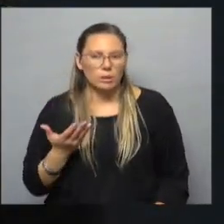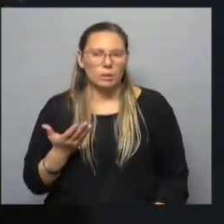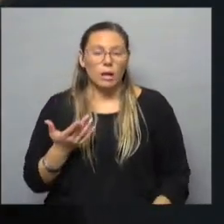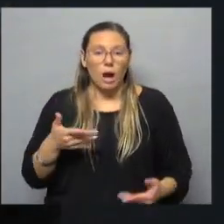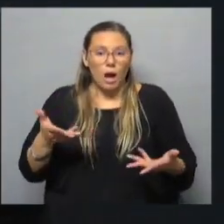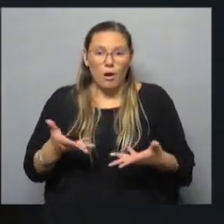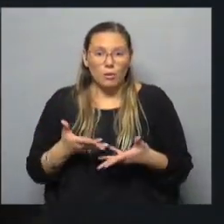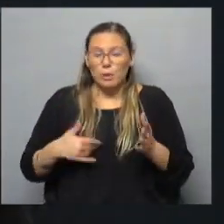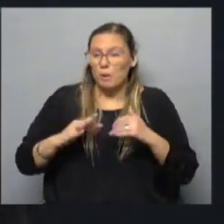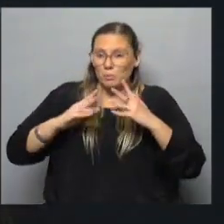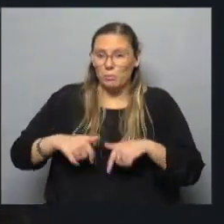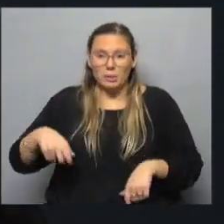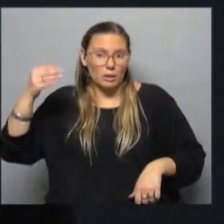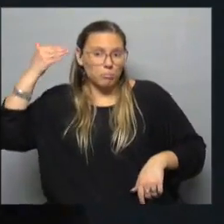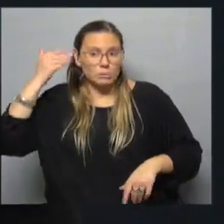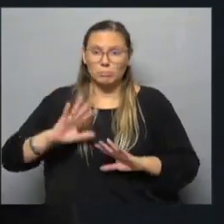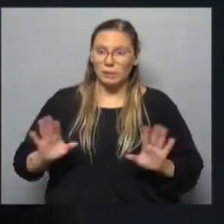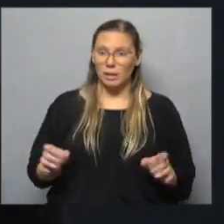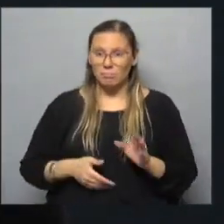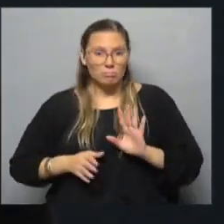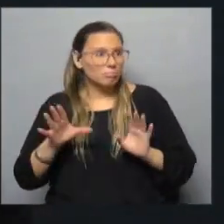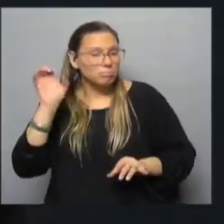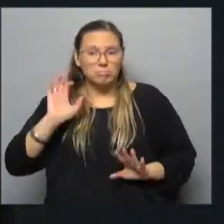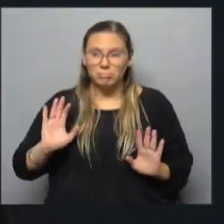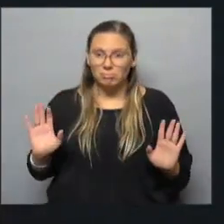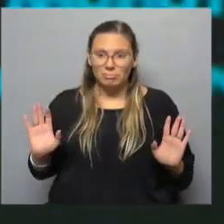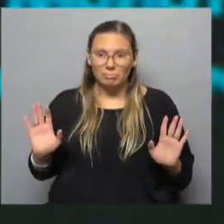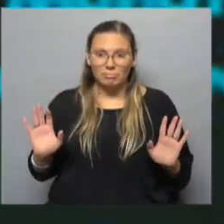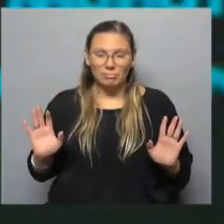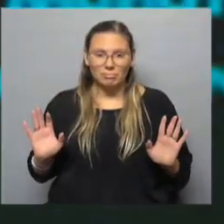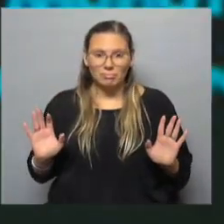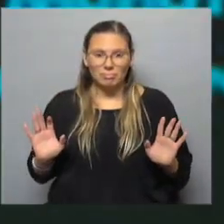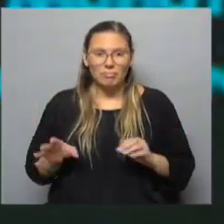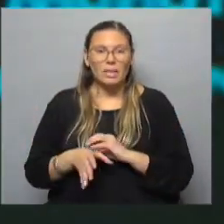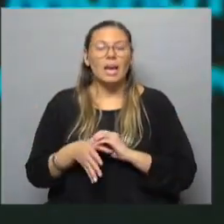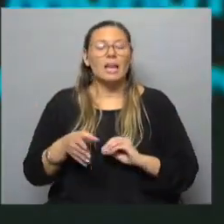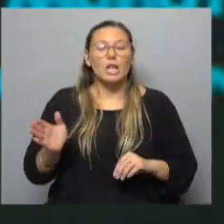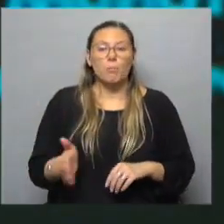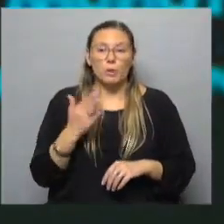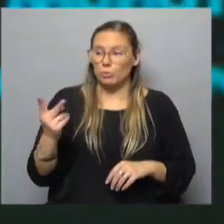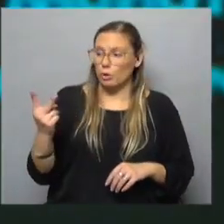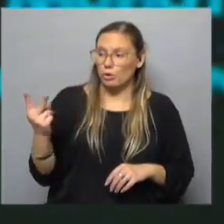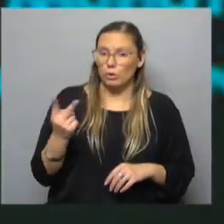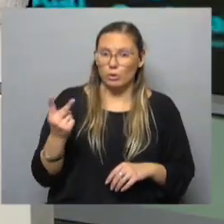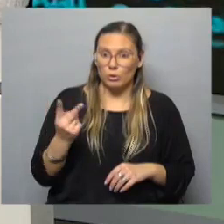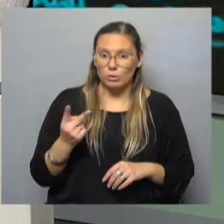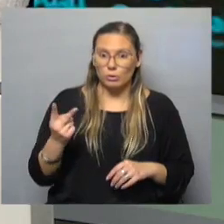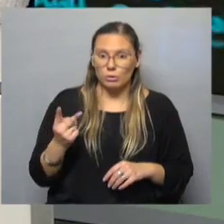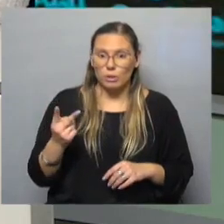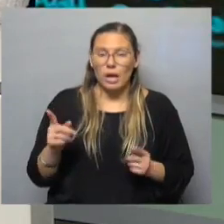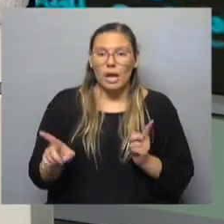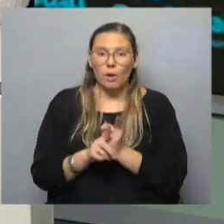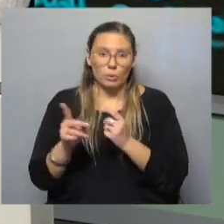Y hoy es más automático, me pongo el plante y listo, arranco a escuchar. Bien. Y esta producción de Las Dos Orillas, digamos, surge por el